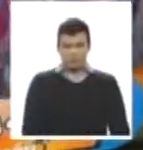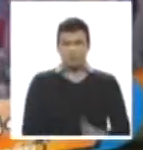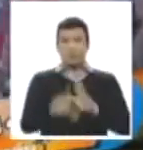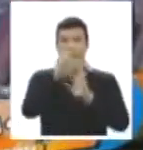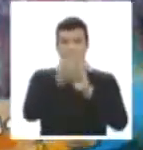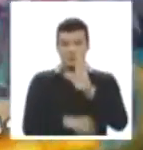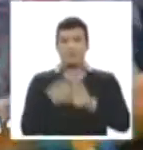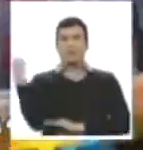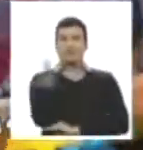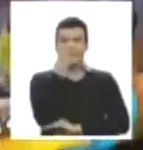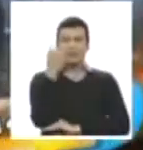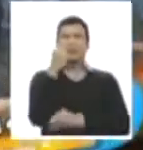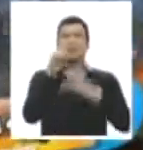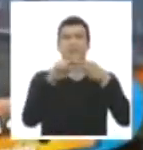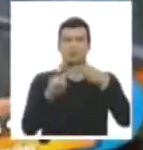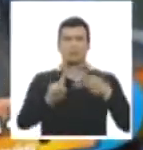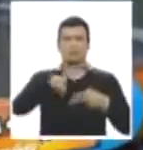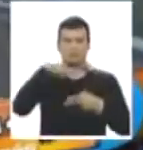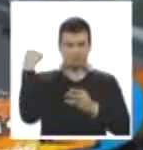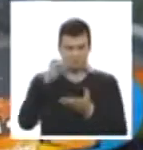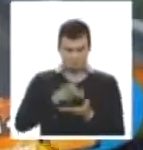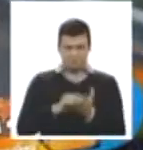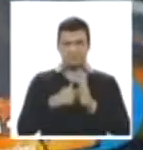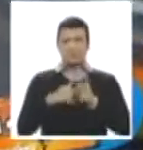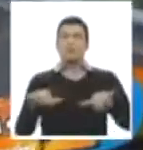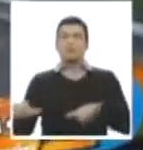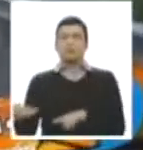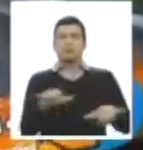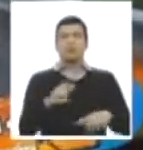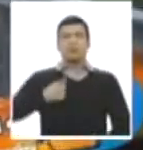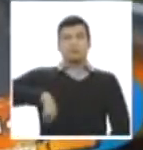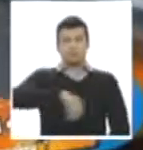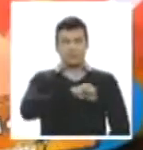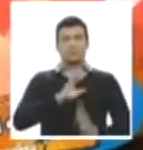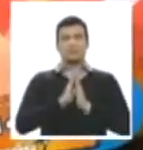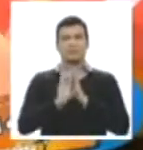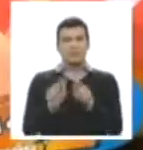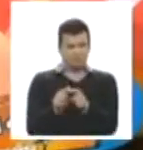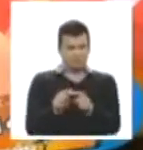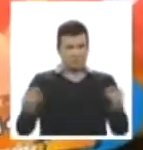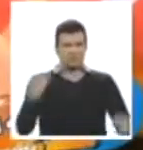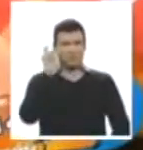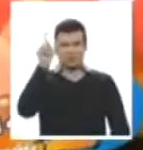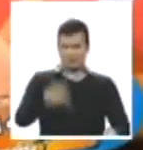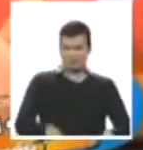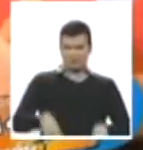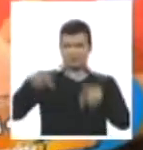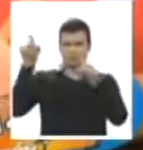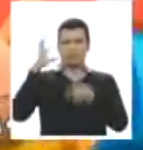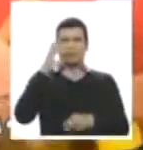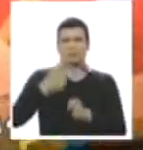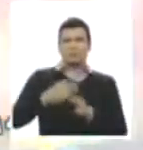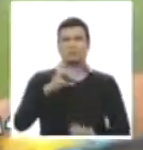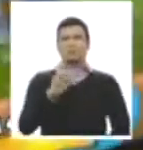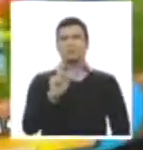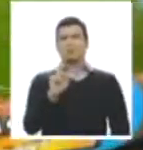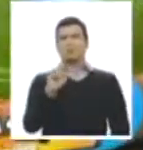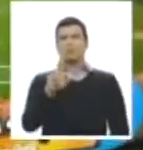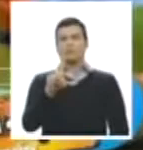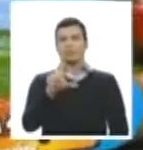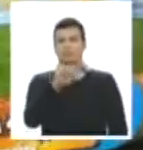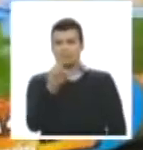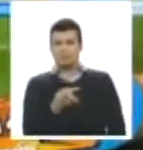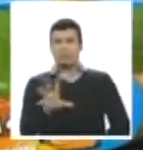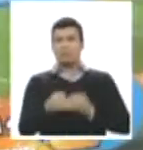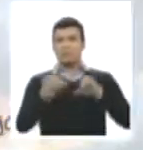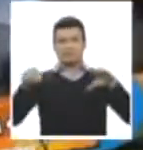general al término de la 14ª etapa de la Vuelta a España. Detalles con nuestro enviado especial, Carlos Alberto Lenis. Los